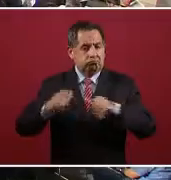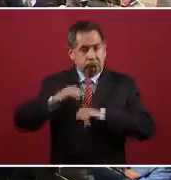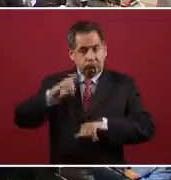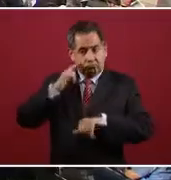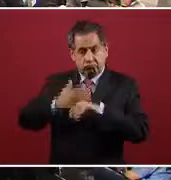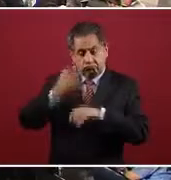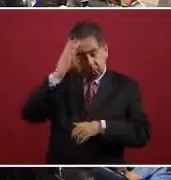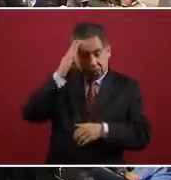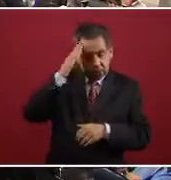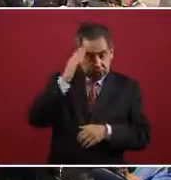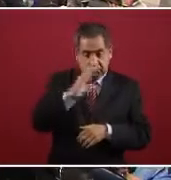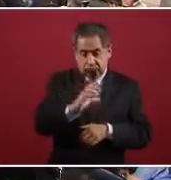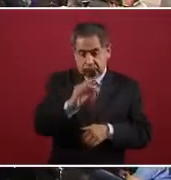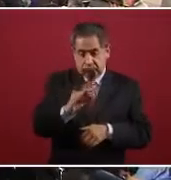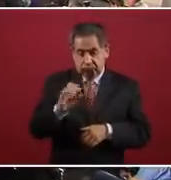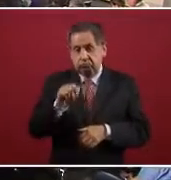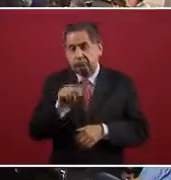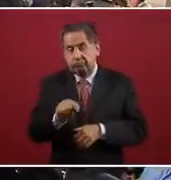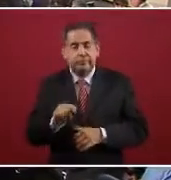toda.